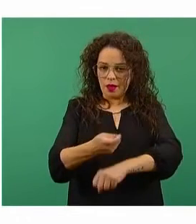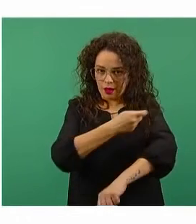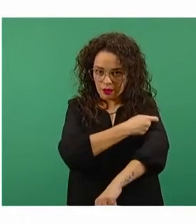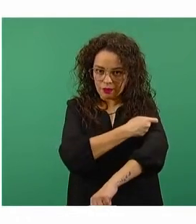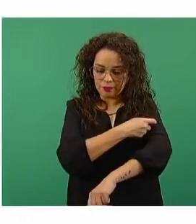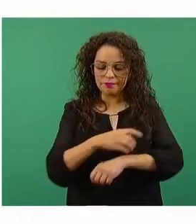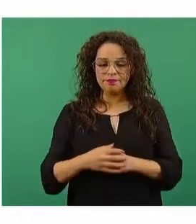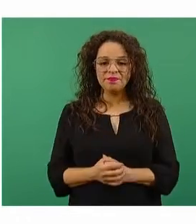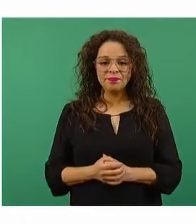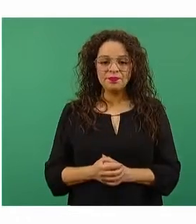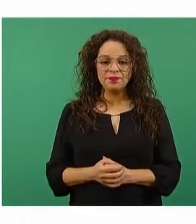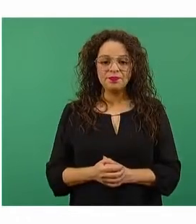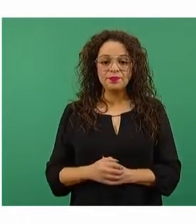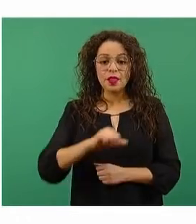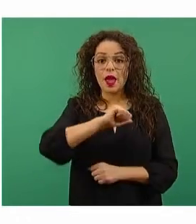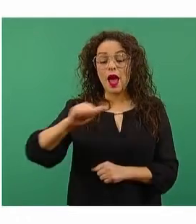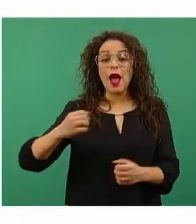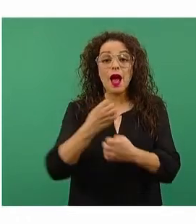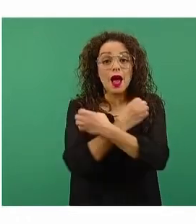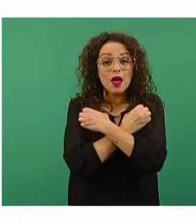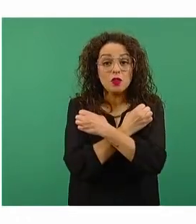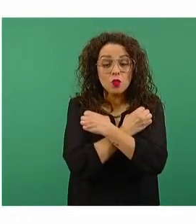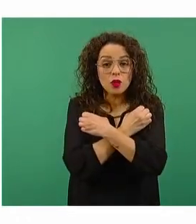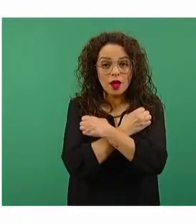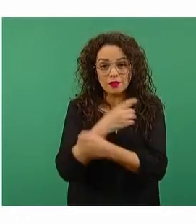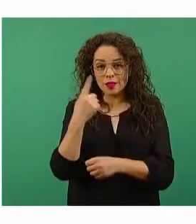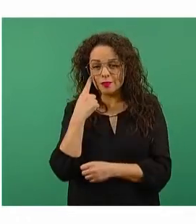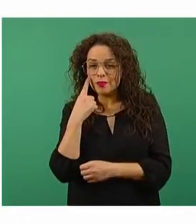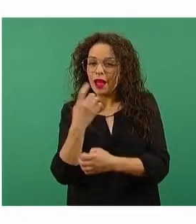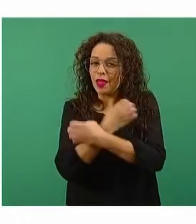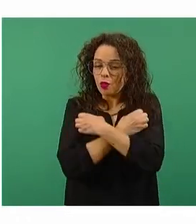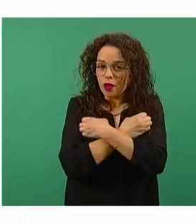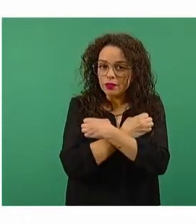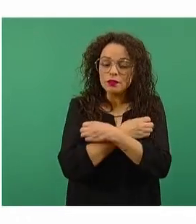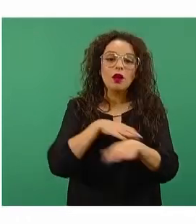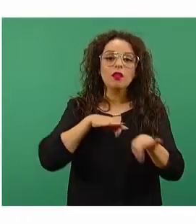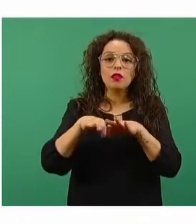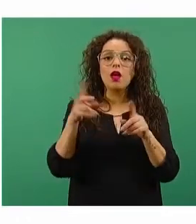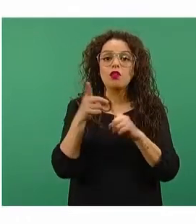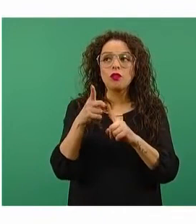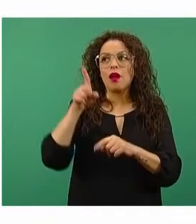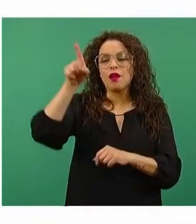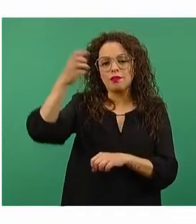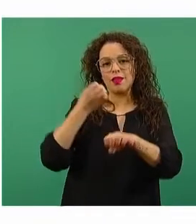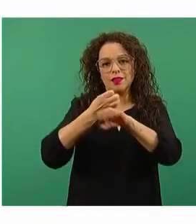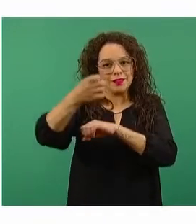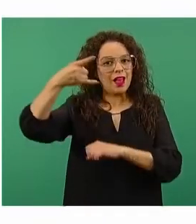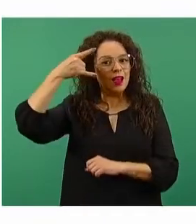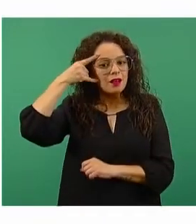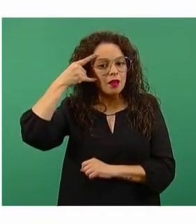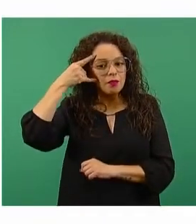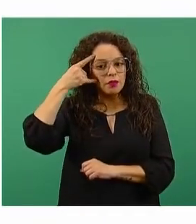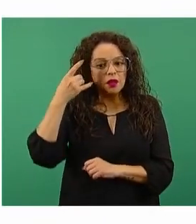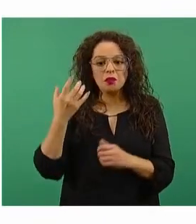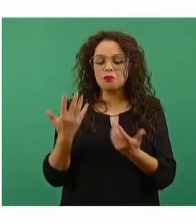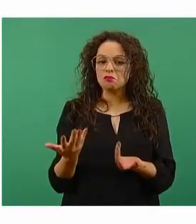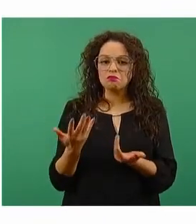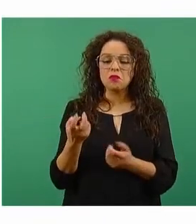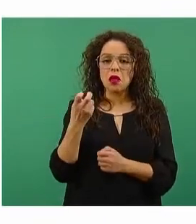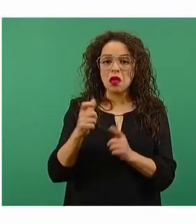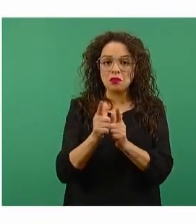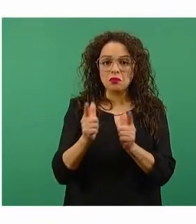personal educativo que labora en el estado de Campeche, bueno, sin movimientos, es un grupo que